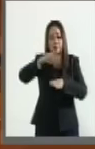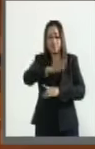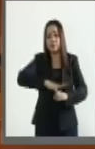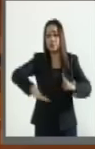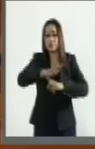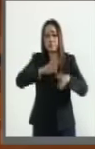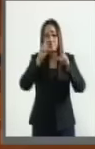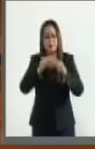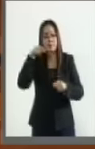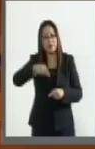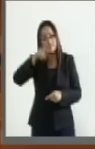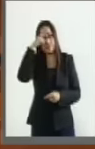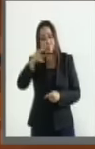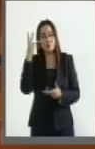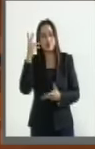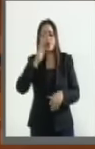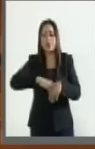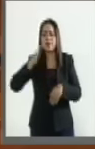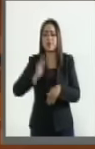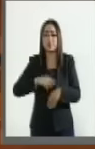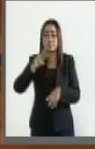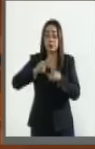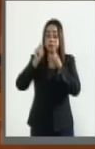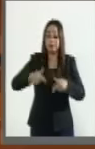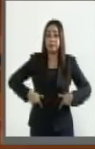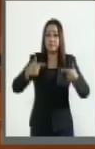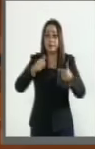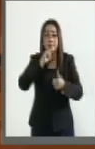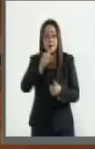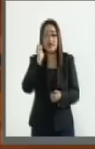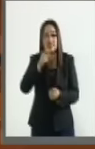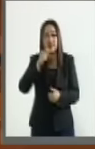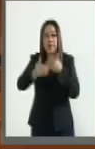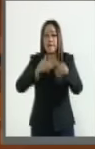México que tanto deseamos. Un país sin armas es un país más seguro.